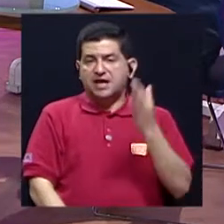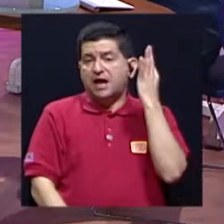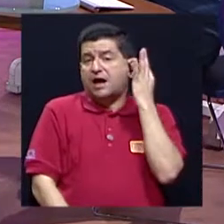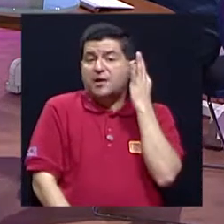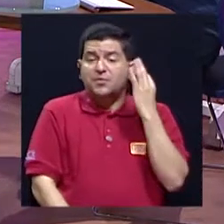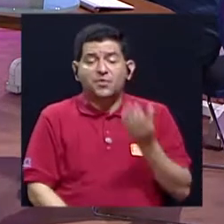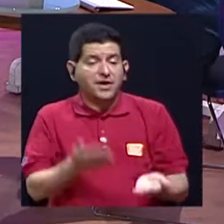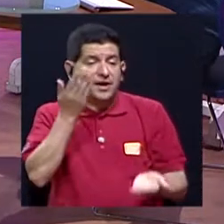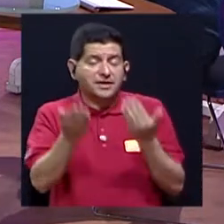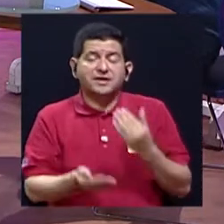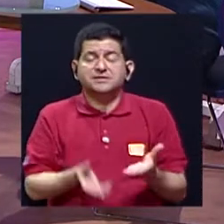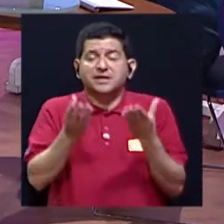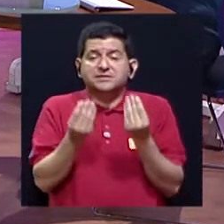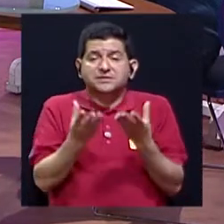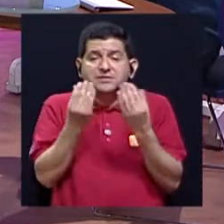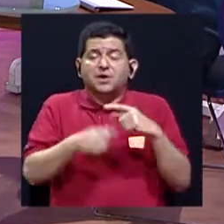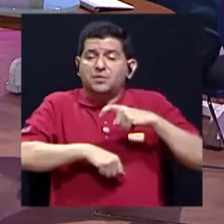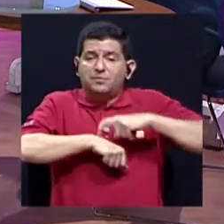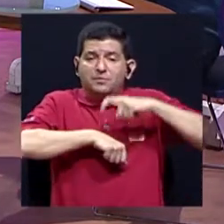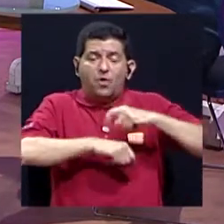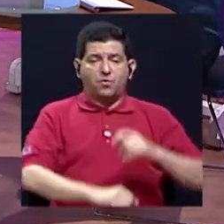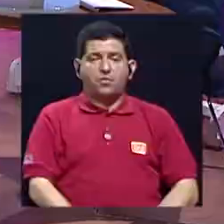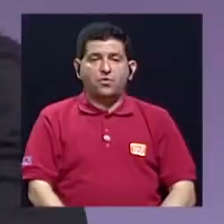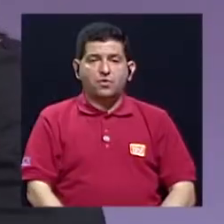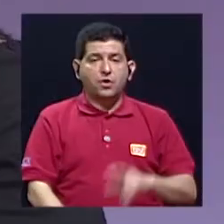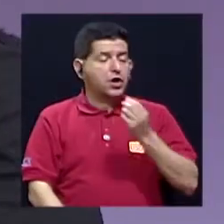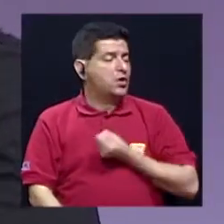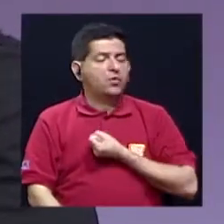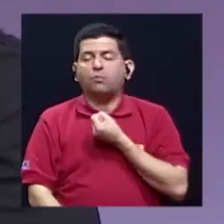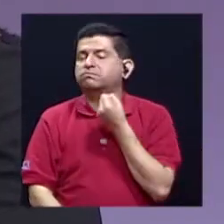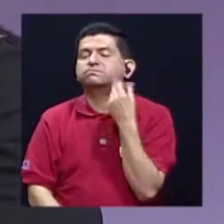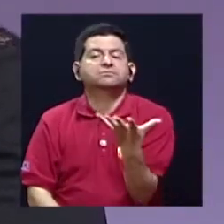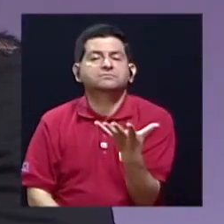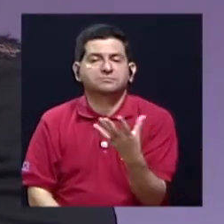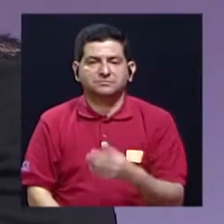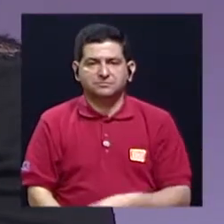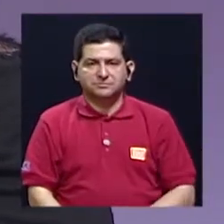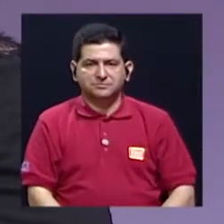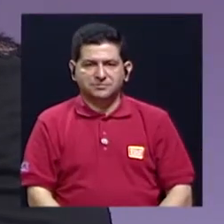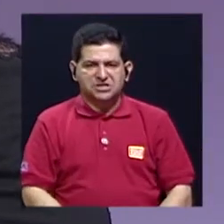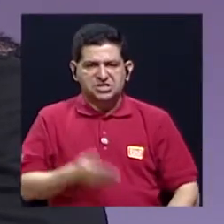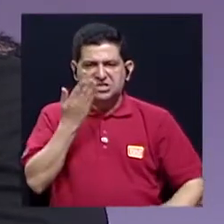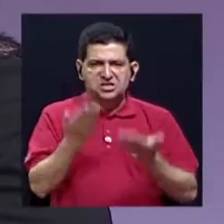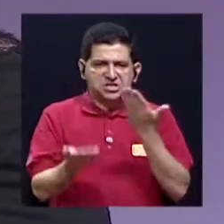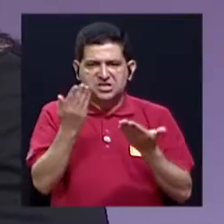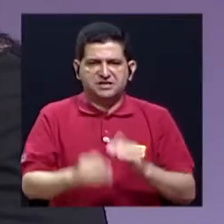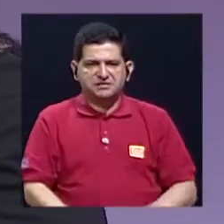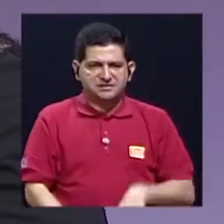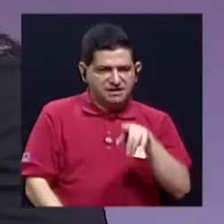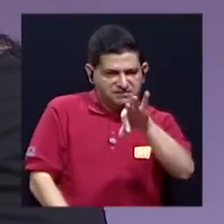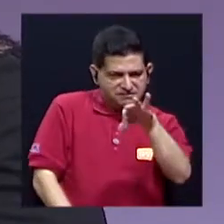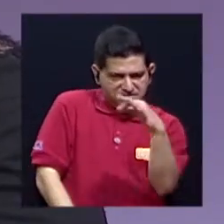siente asustada de momento y no se expresa, y entonces de alguna manera le quitan también